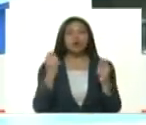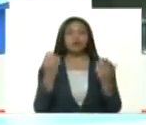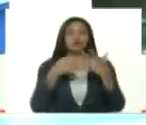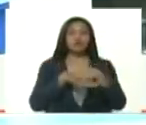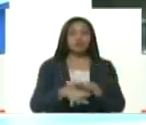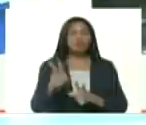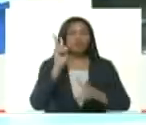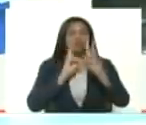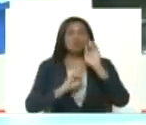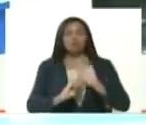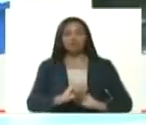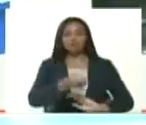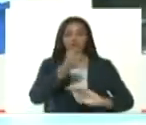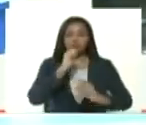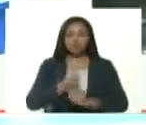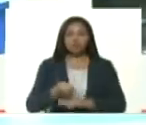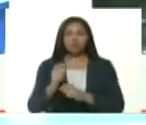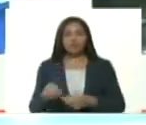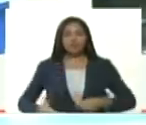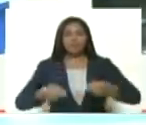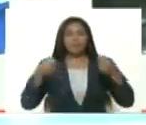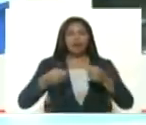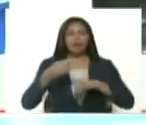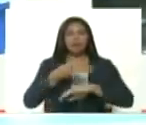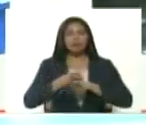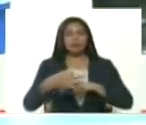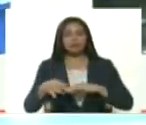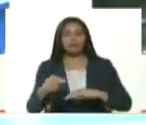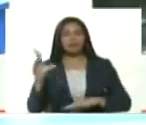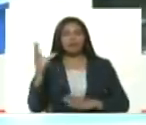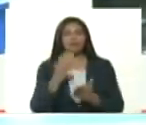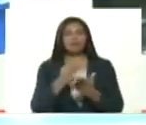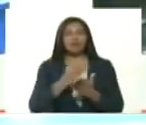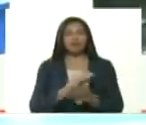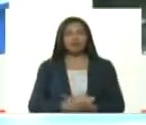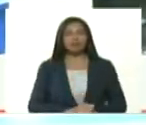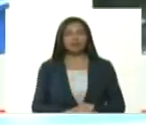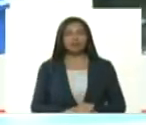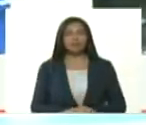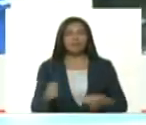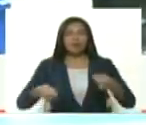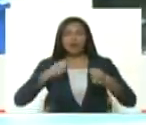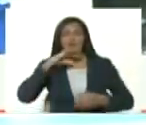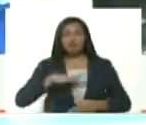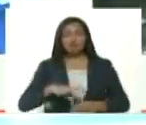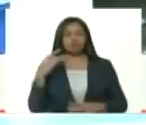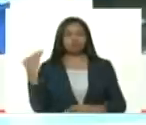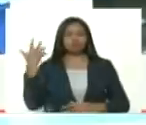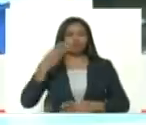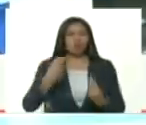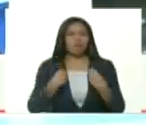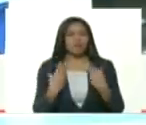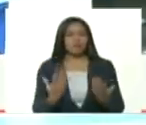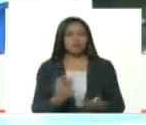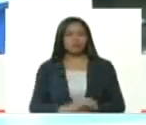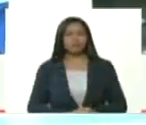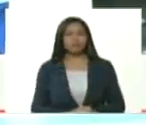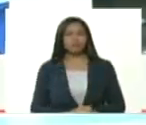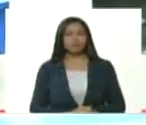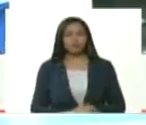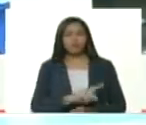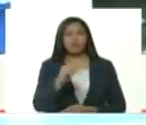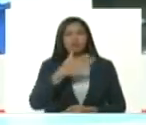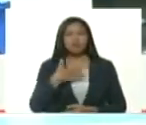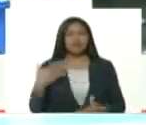de desinfección del mercado municipal de Catia, mercado histórico. Mercado histórico, lo que usted